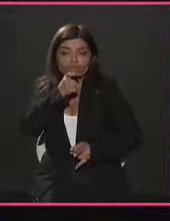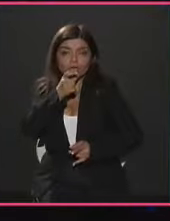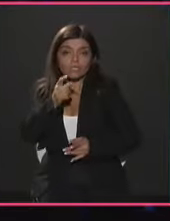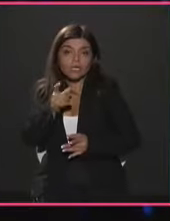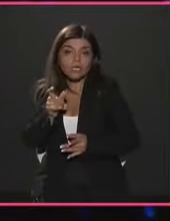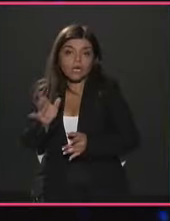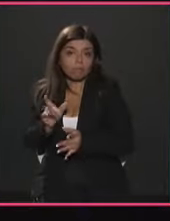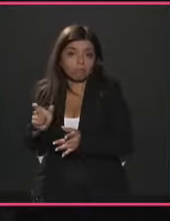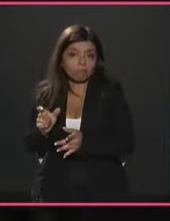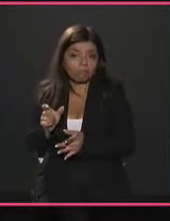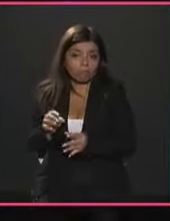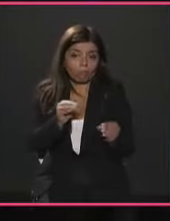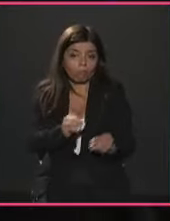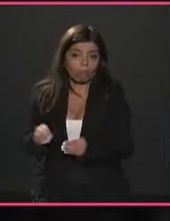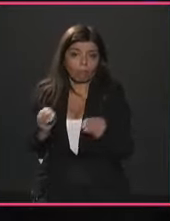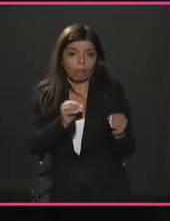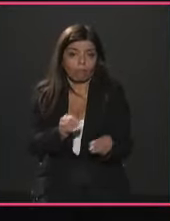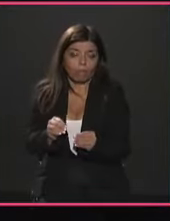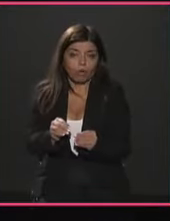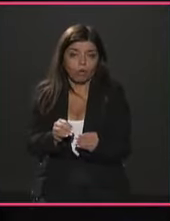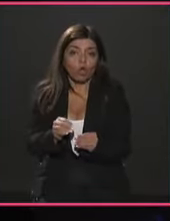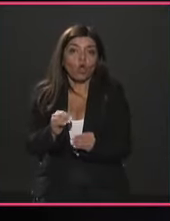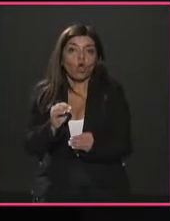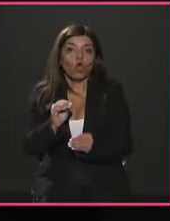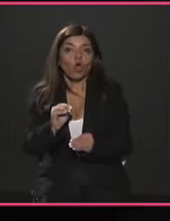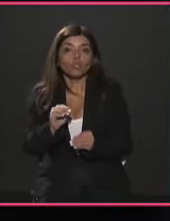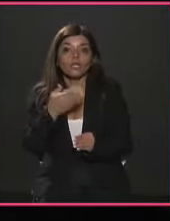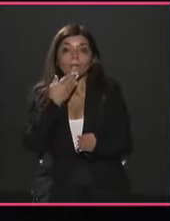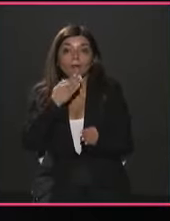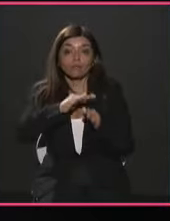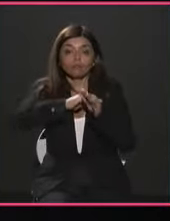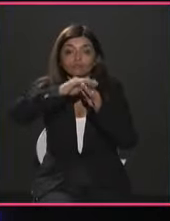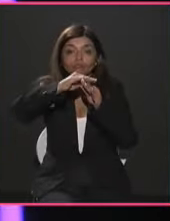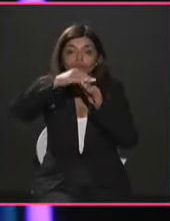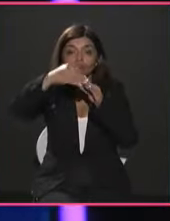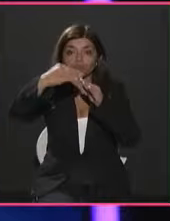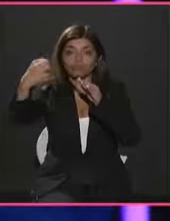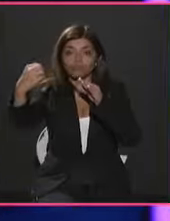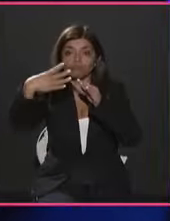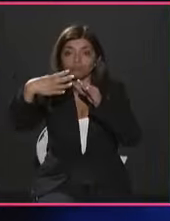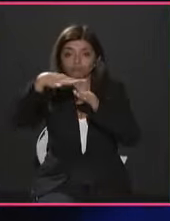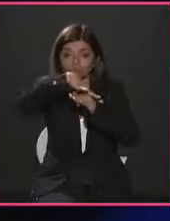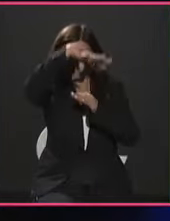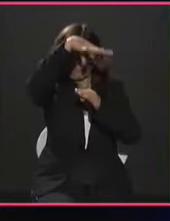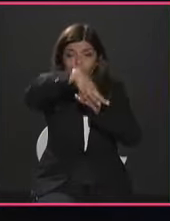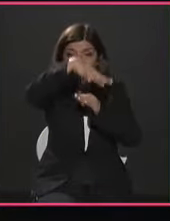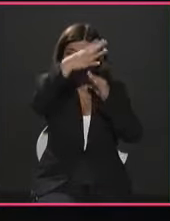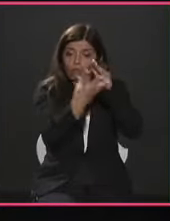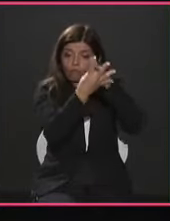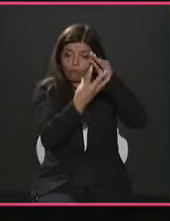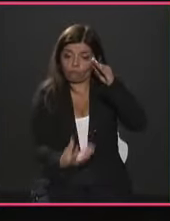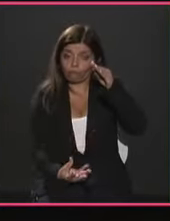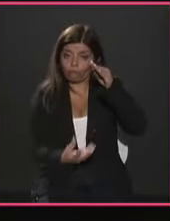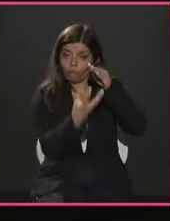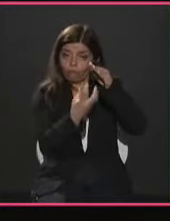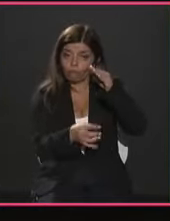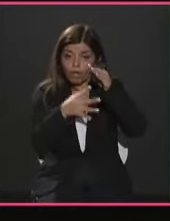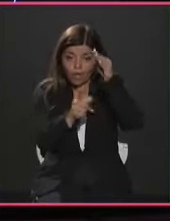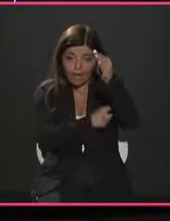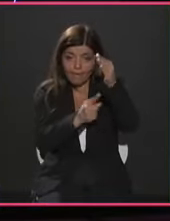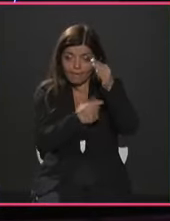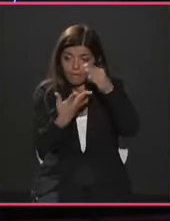portátil también y o con paneles solares como vemos aquí y se puede hacer un análisis en cualquier parte